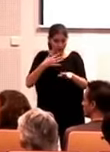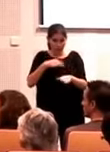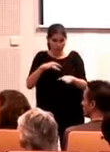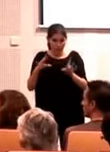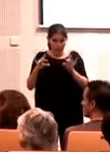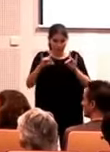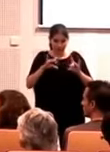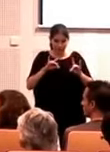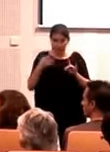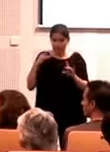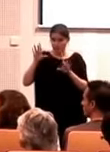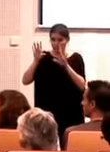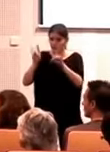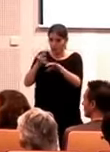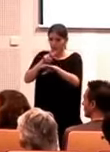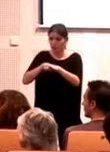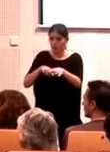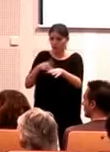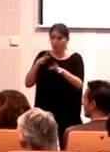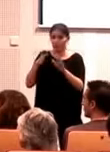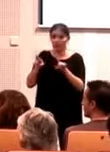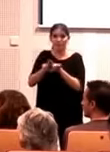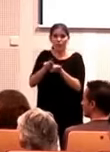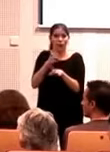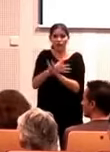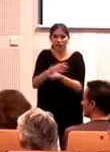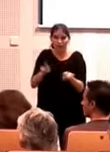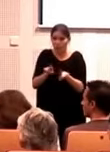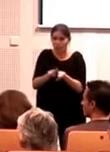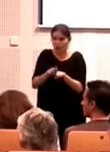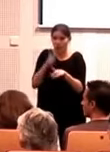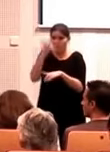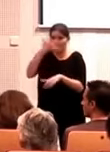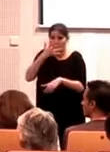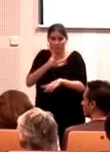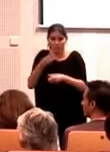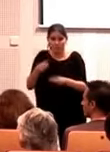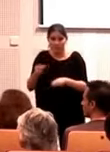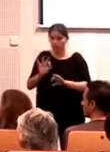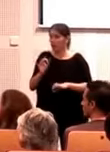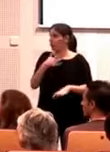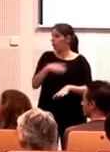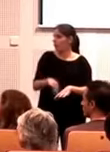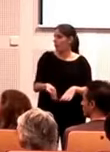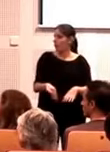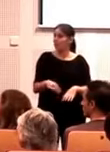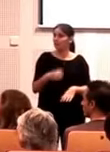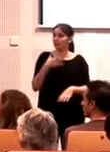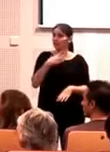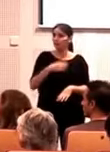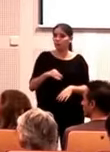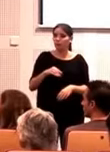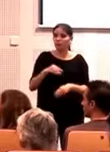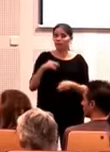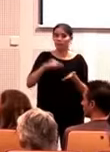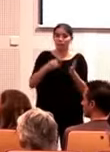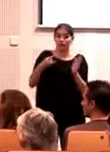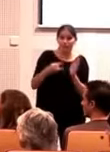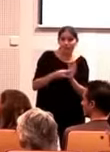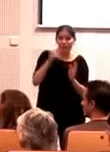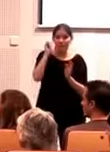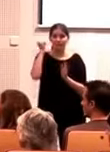calle tocando la piel a una persona y puedes estar haciendo el amor con ella. O puedes estar planeando un fin de semana